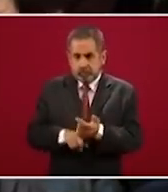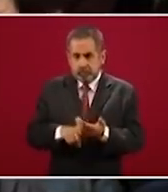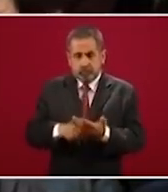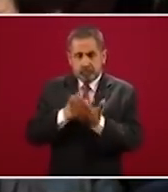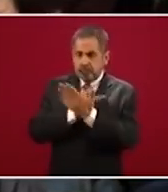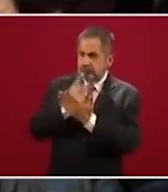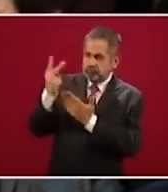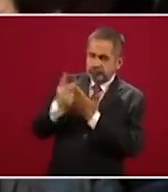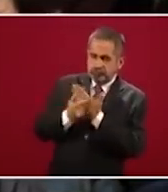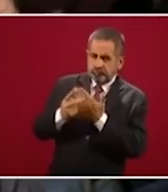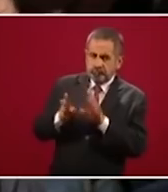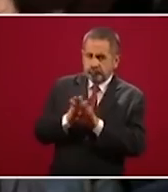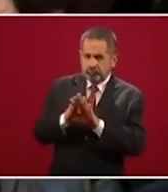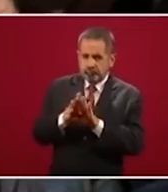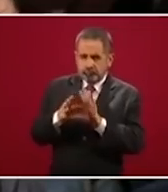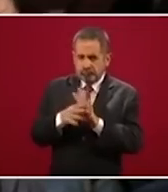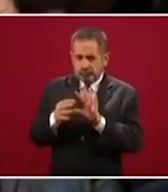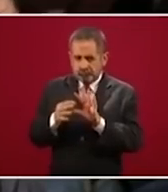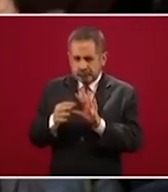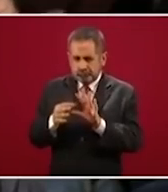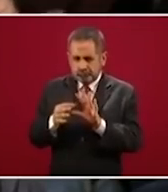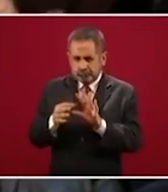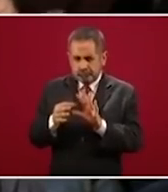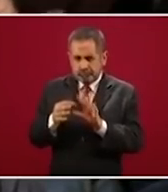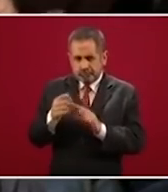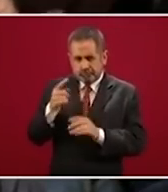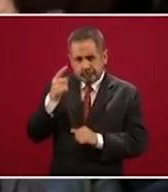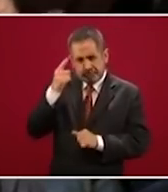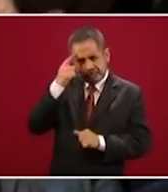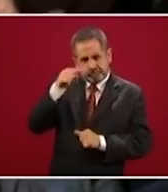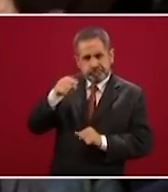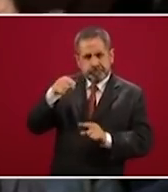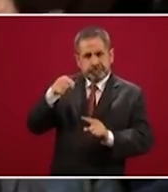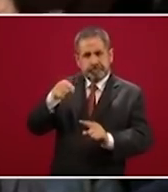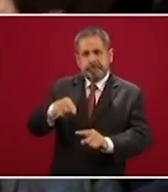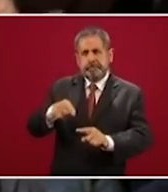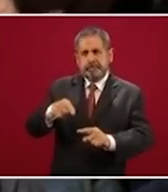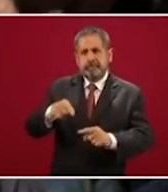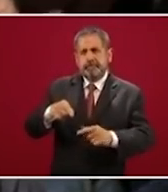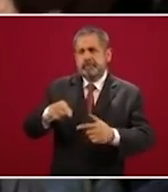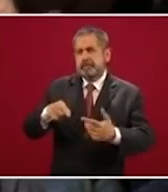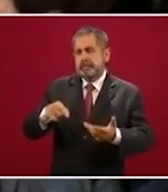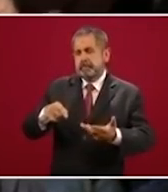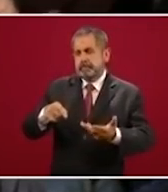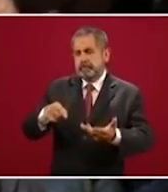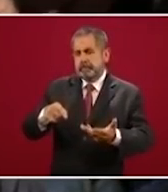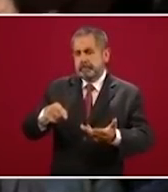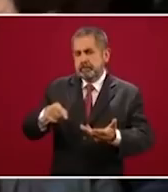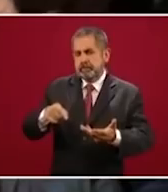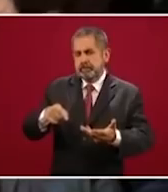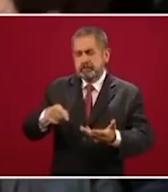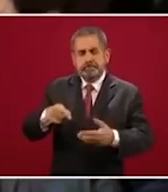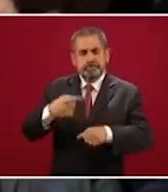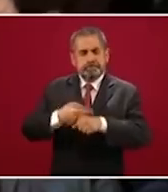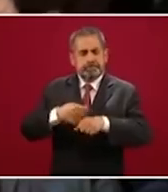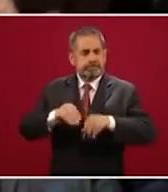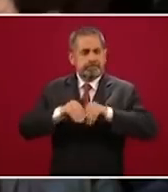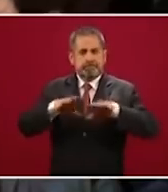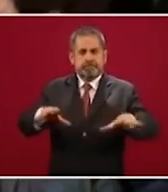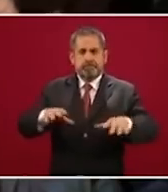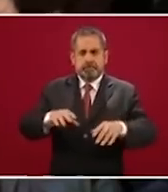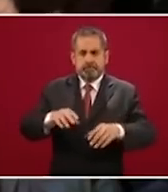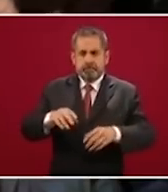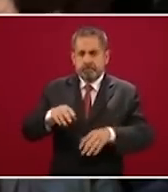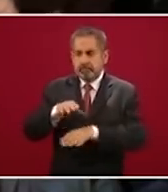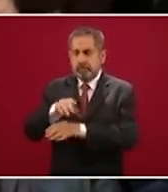programa ad hoc para la situación de esta pandemia en materia